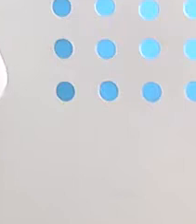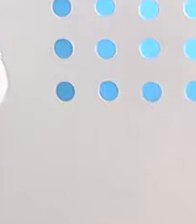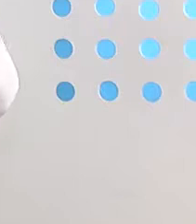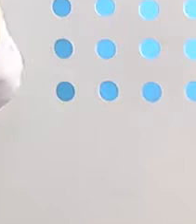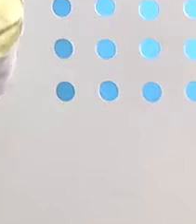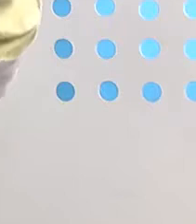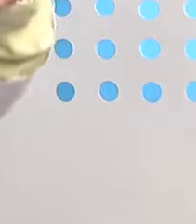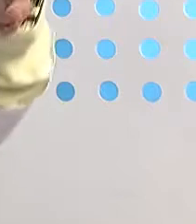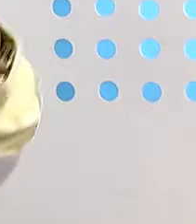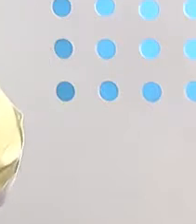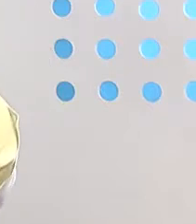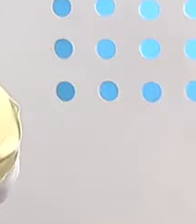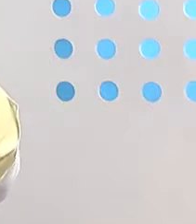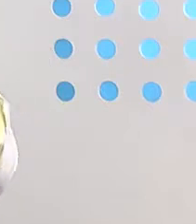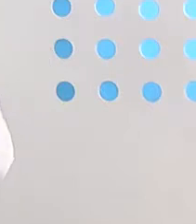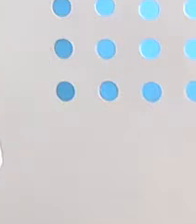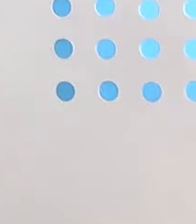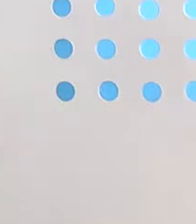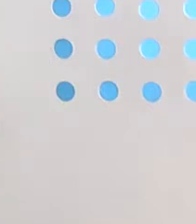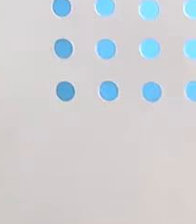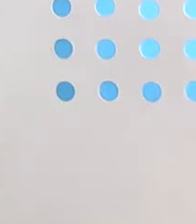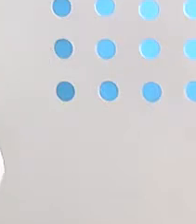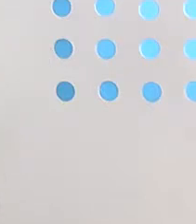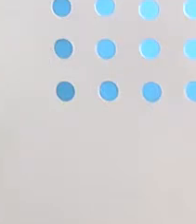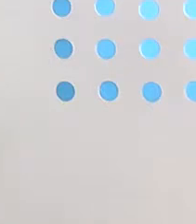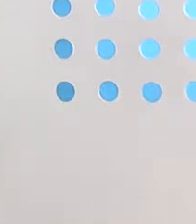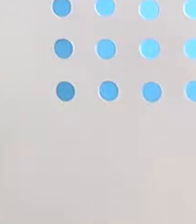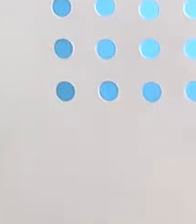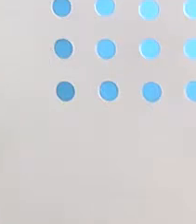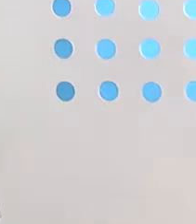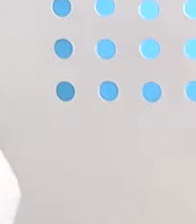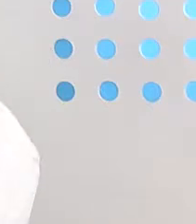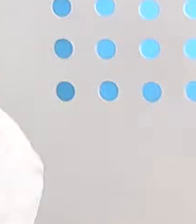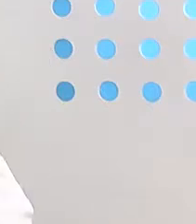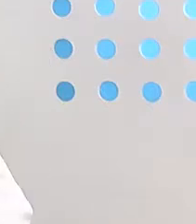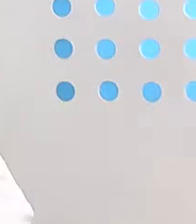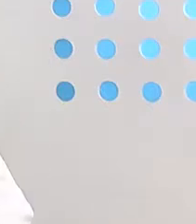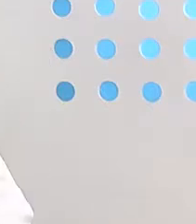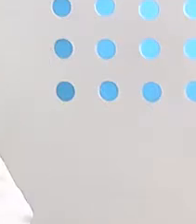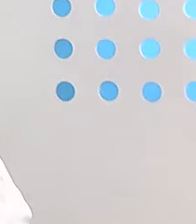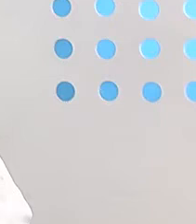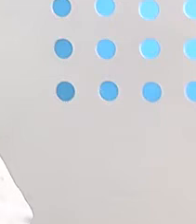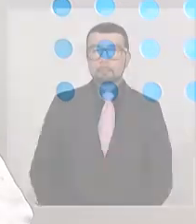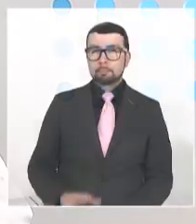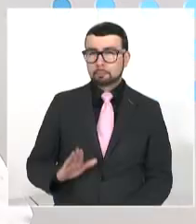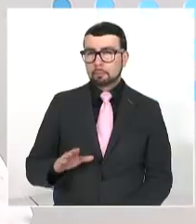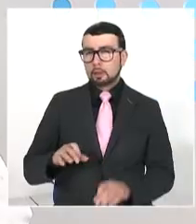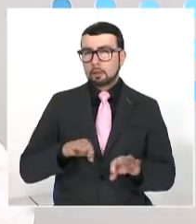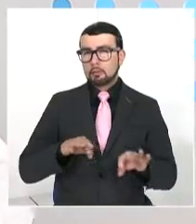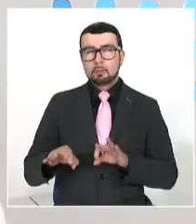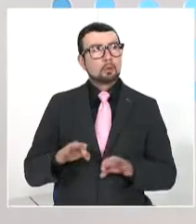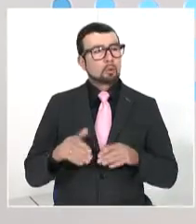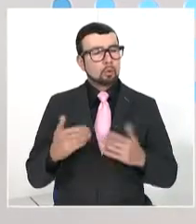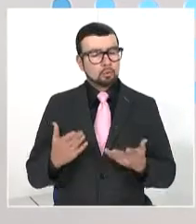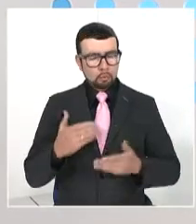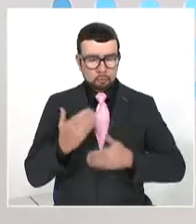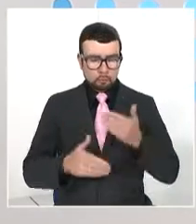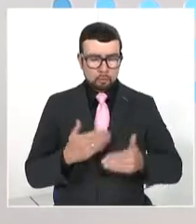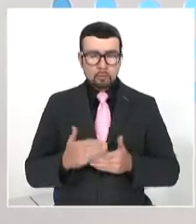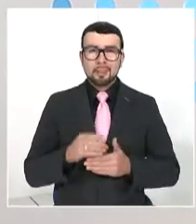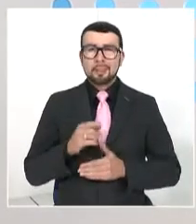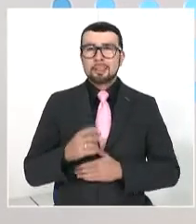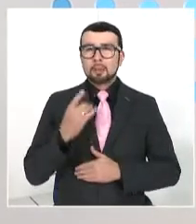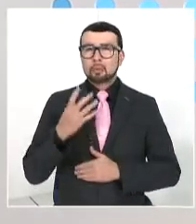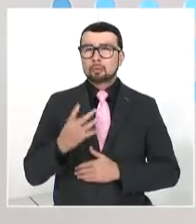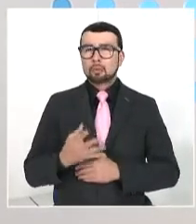de tantas cosas que obviamente no alcanzamos a desarrollar en este programa para el manejo del dolor, para que nos demos cuenta de lo